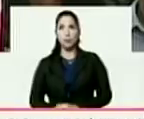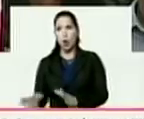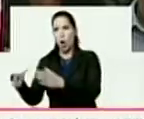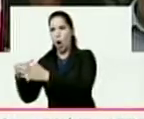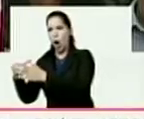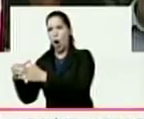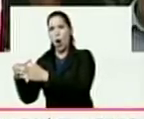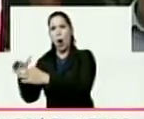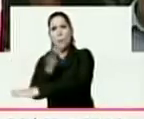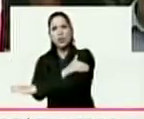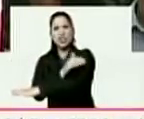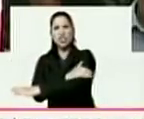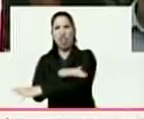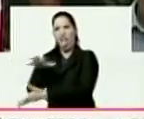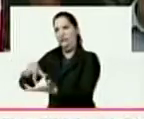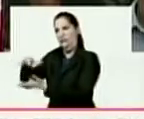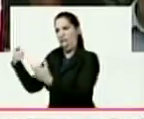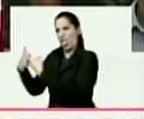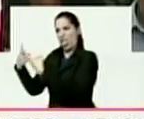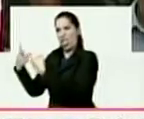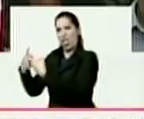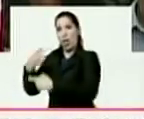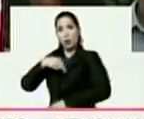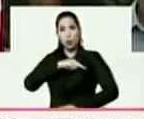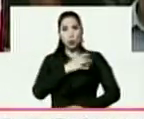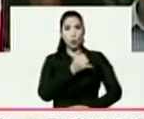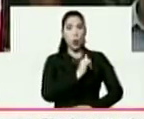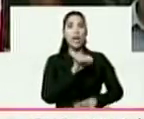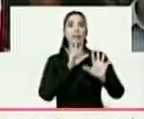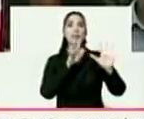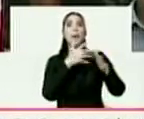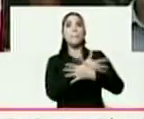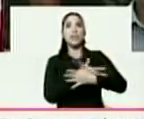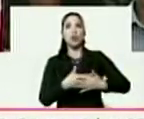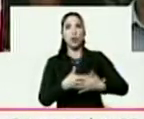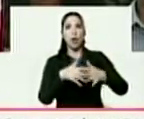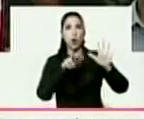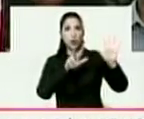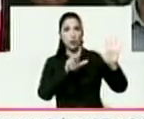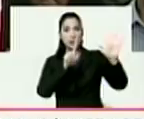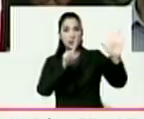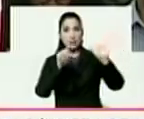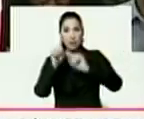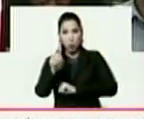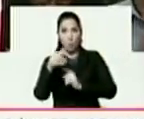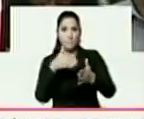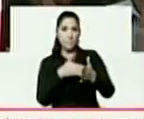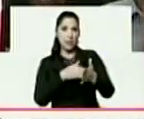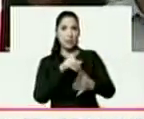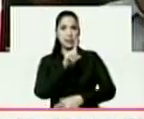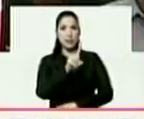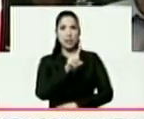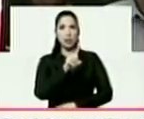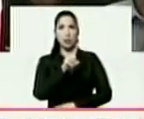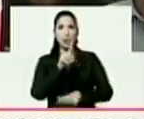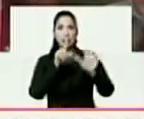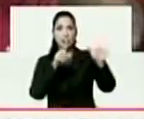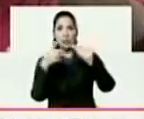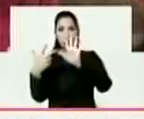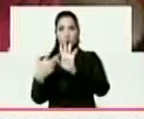peleando por una botella vacía nosotros ya llevamos 10 millones 861 mil 178